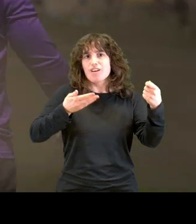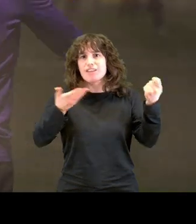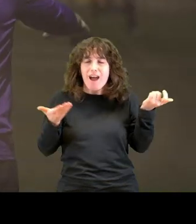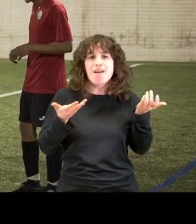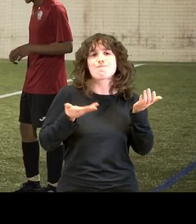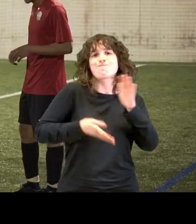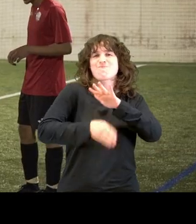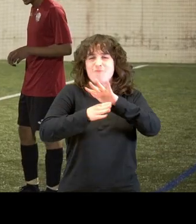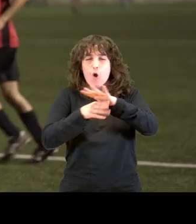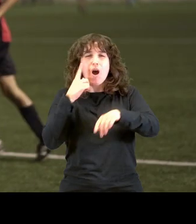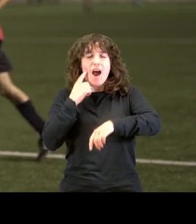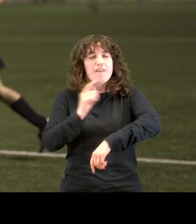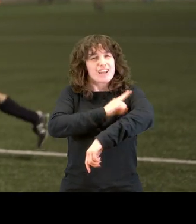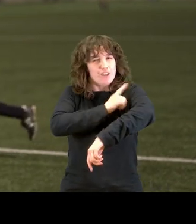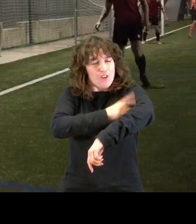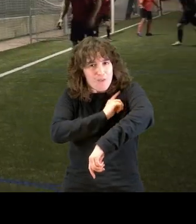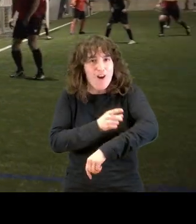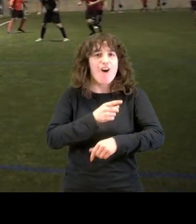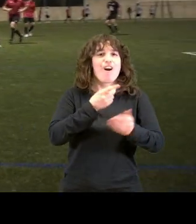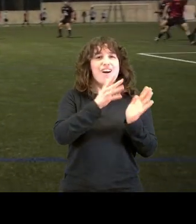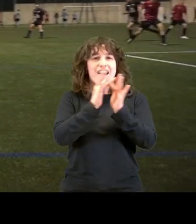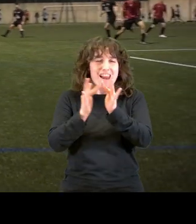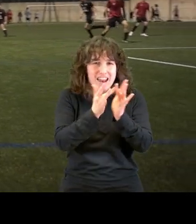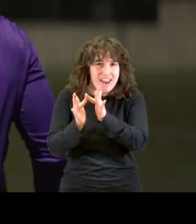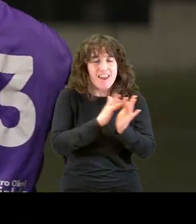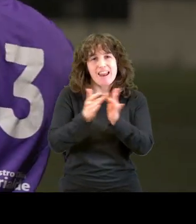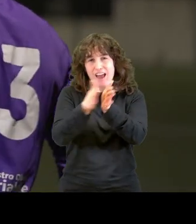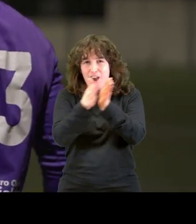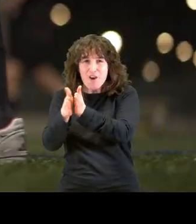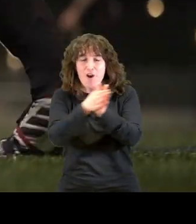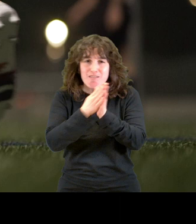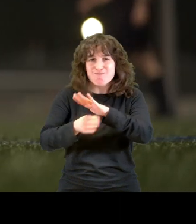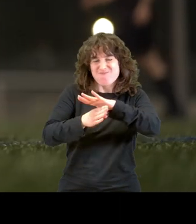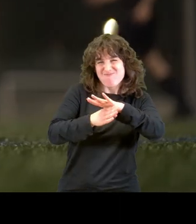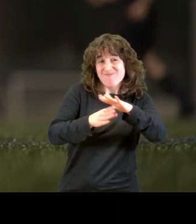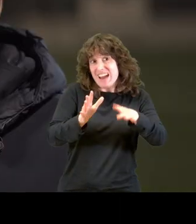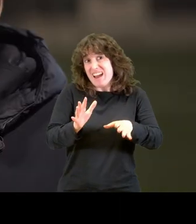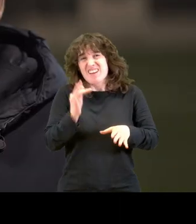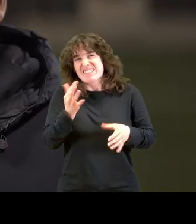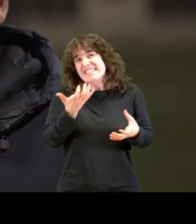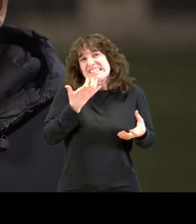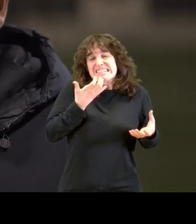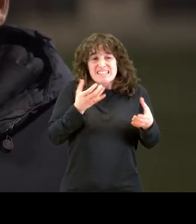sigan manteniendo los hábitos deportivos, socialicen con el resto de compañeros